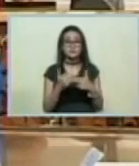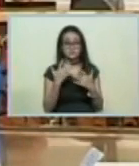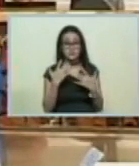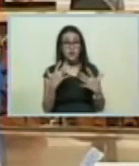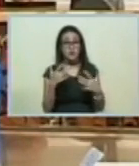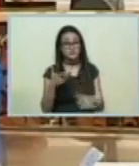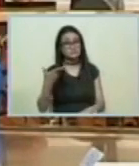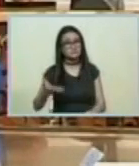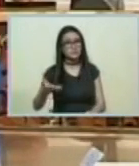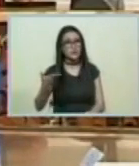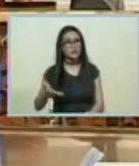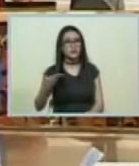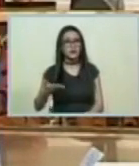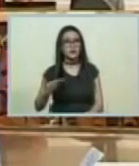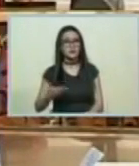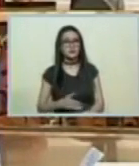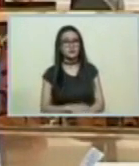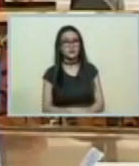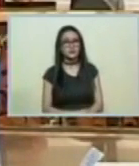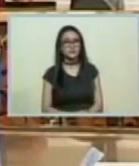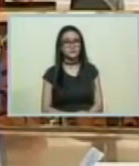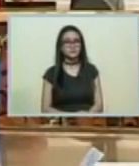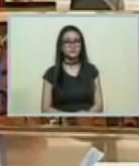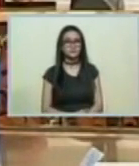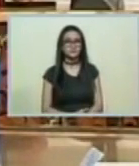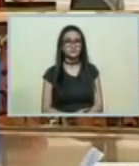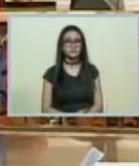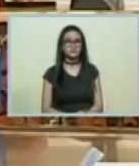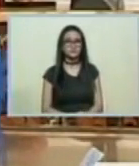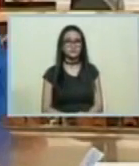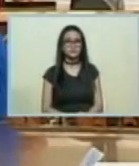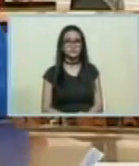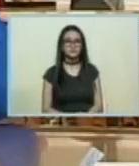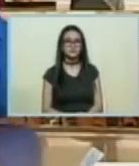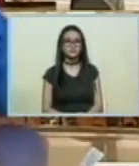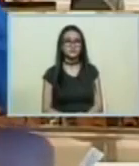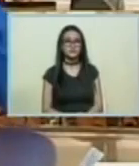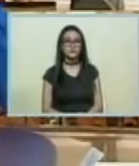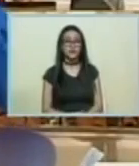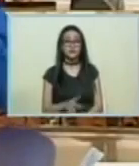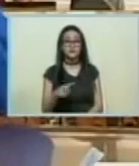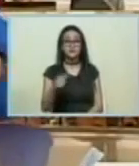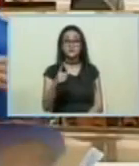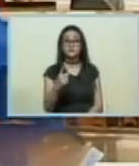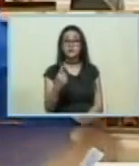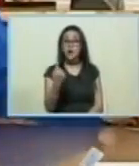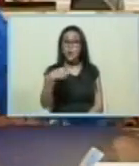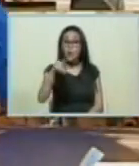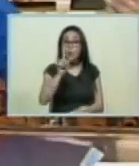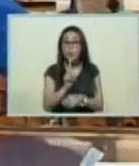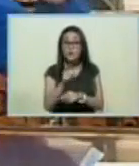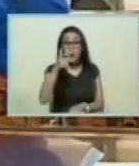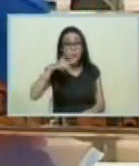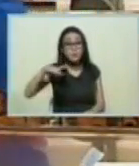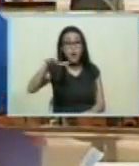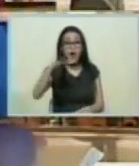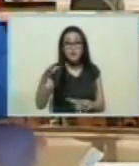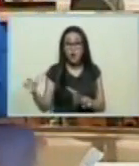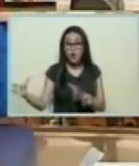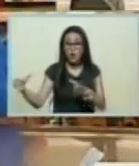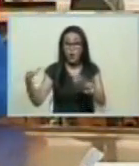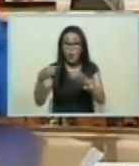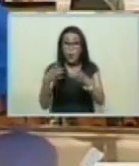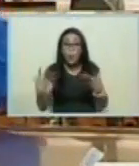visión vital, eso es una visión vital. Cuando yo digo solo el pueblo salva al pueblo, es que solo el pueblo